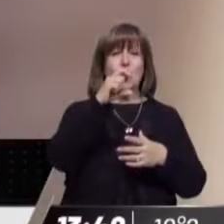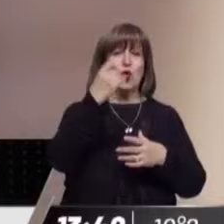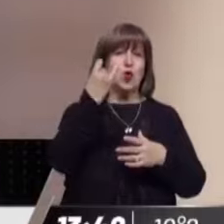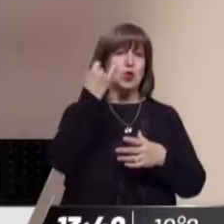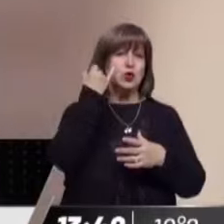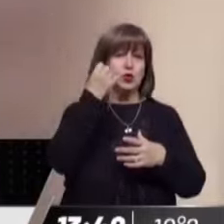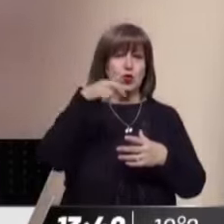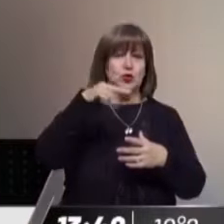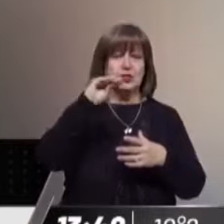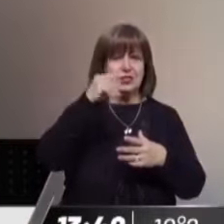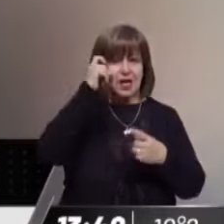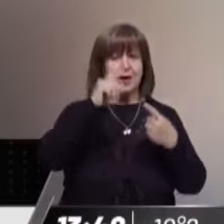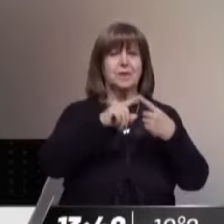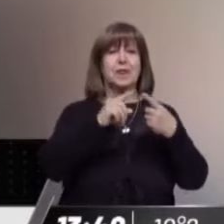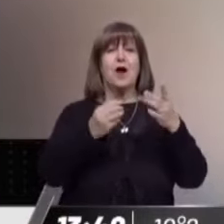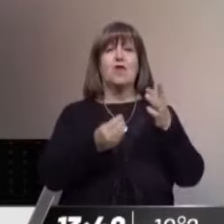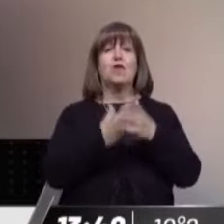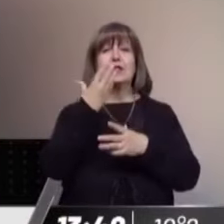Martín